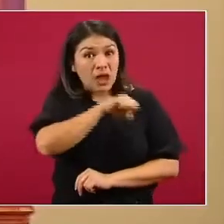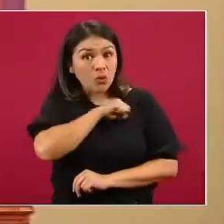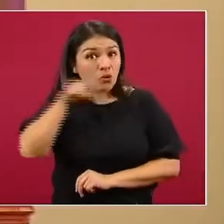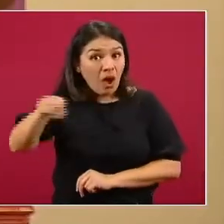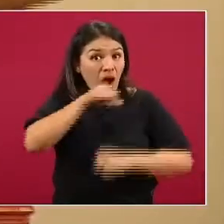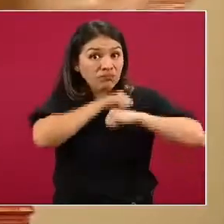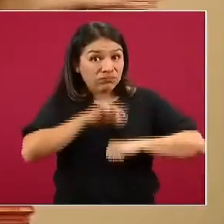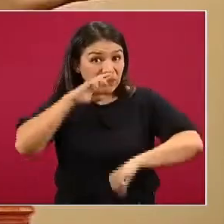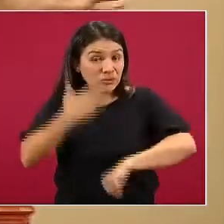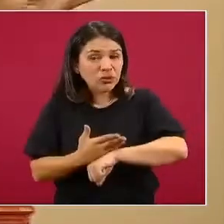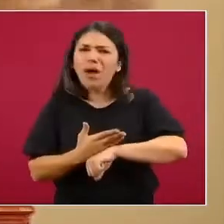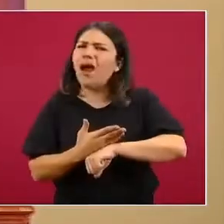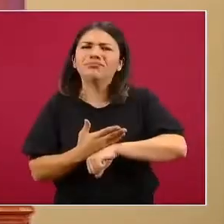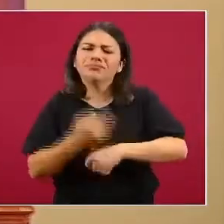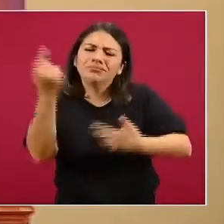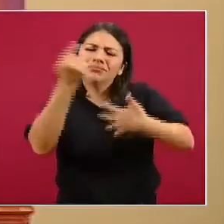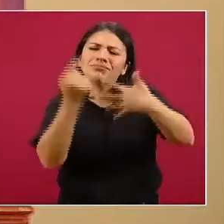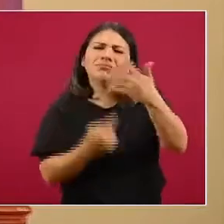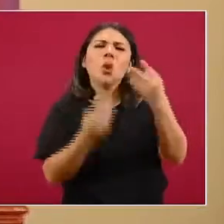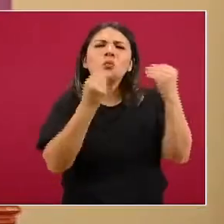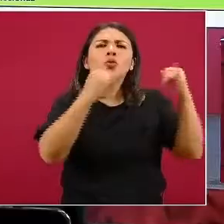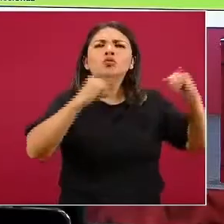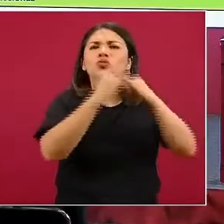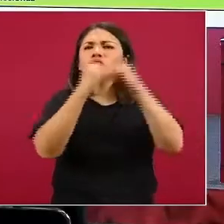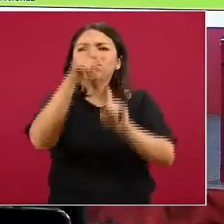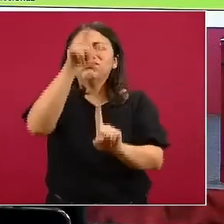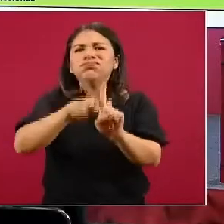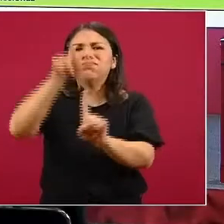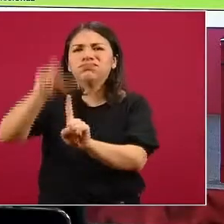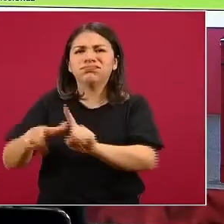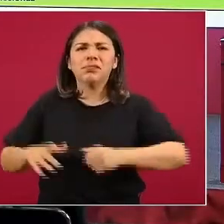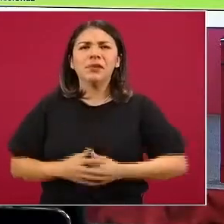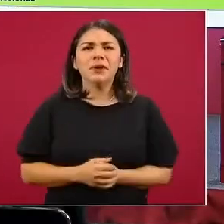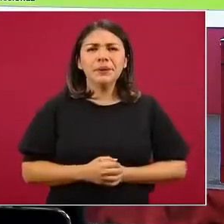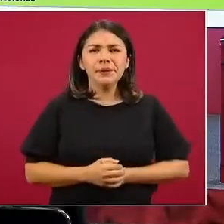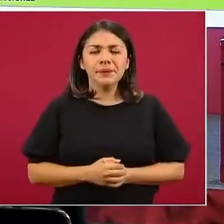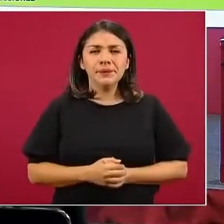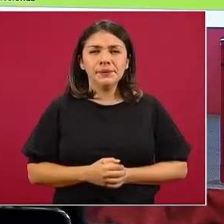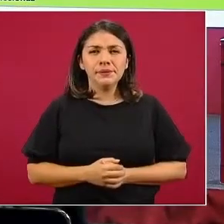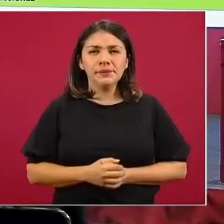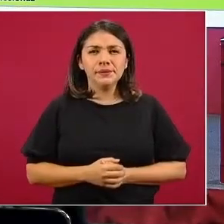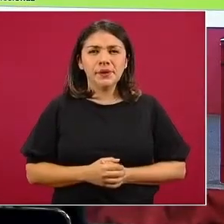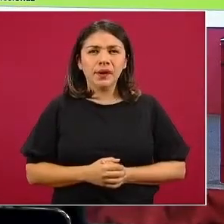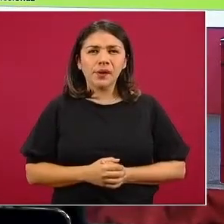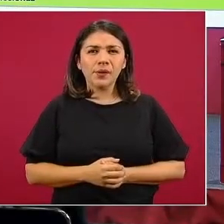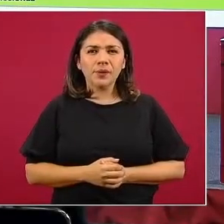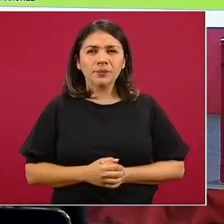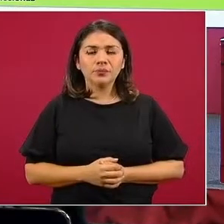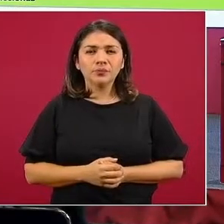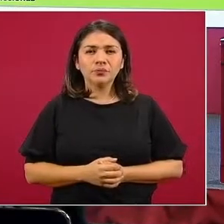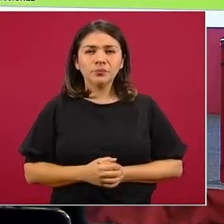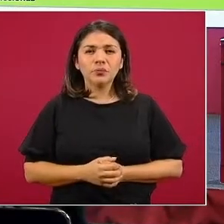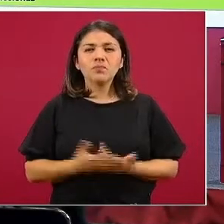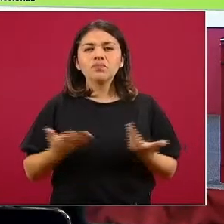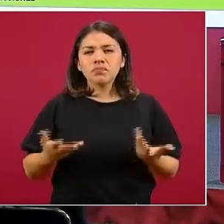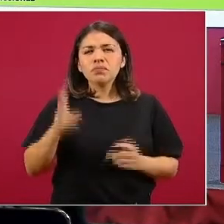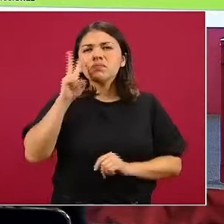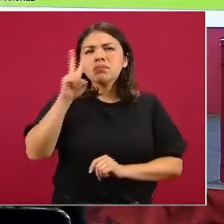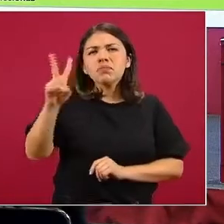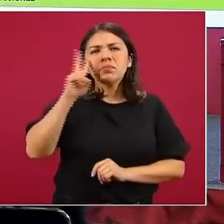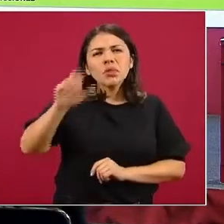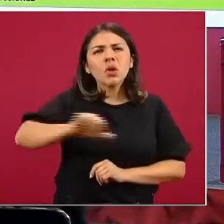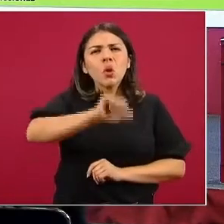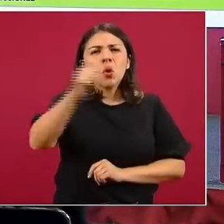tiene que ver con muchas instancias. La que sigue. Entonces, iremos en algunas